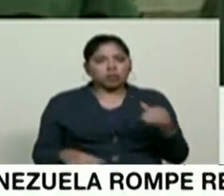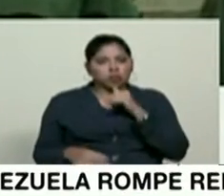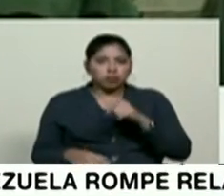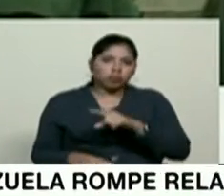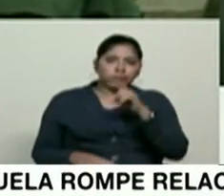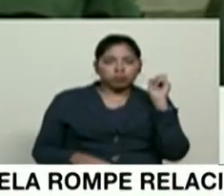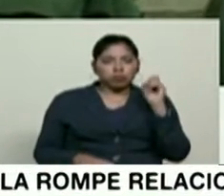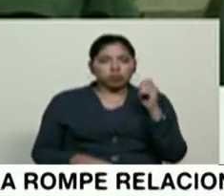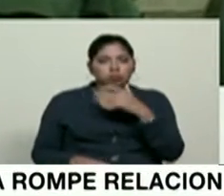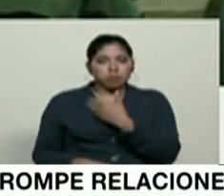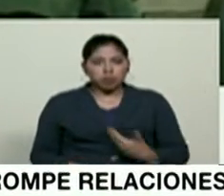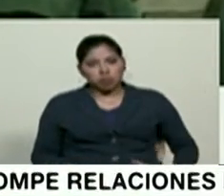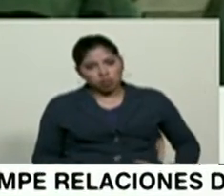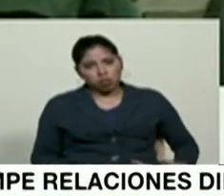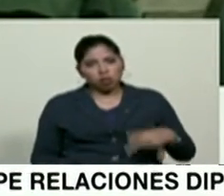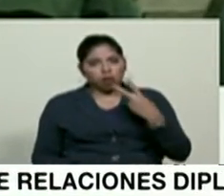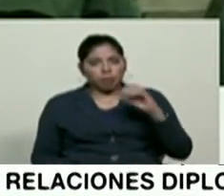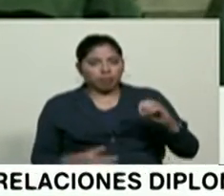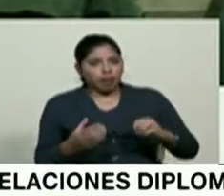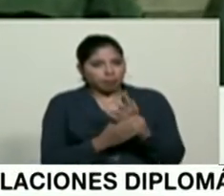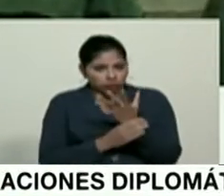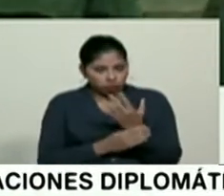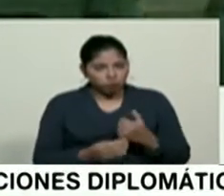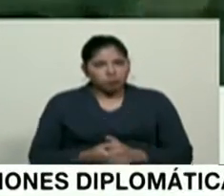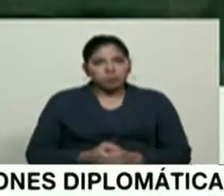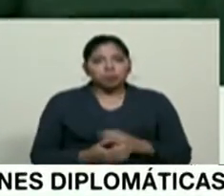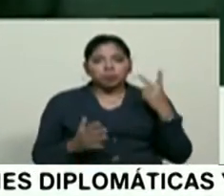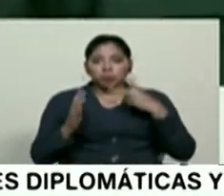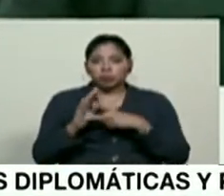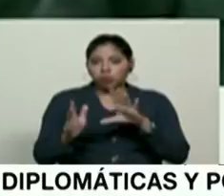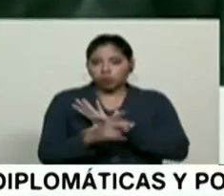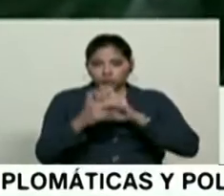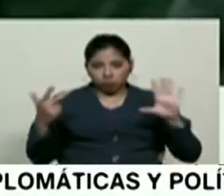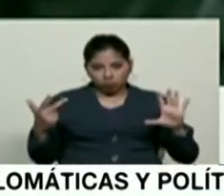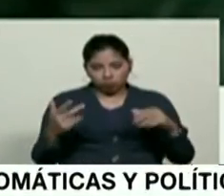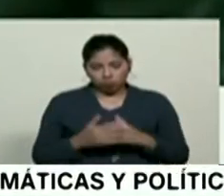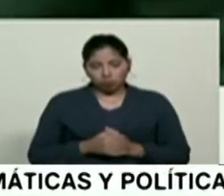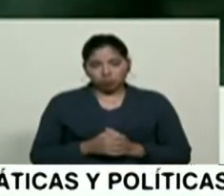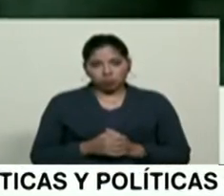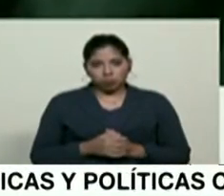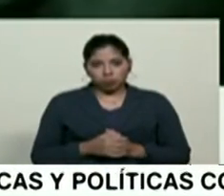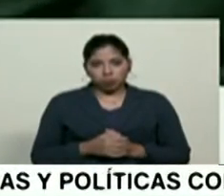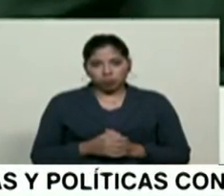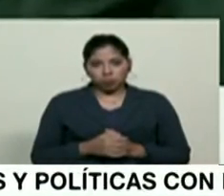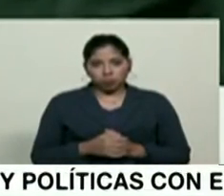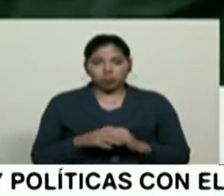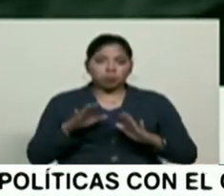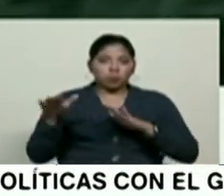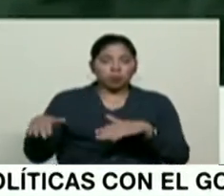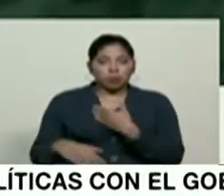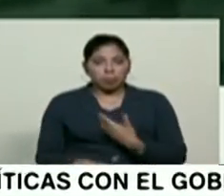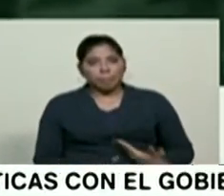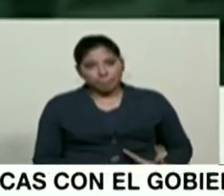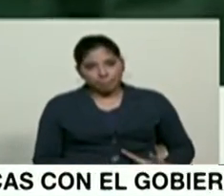20 de mayo de 2018, eligió como presidente de la República Bolivariana de Venezuela para